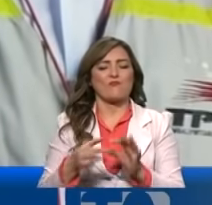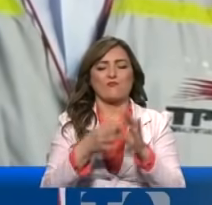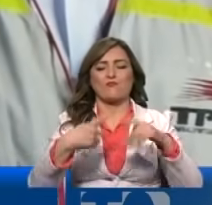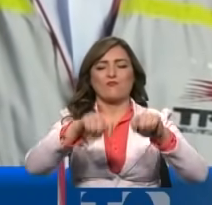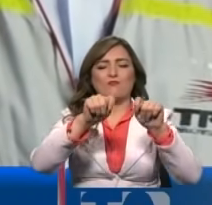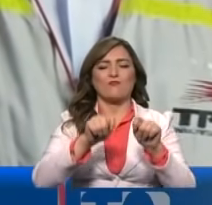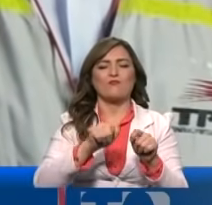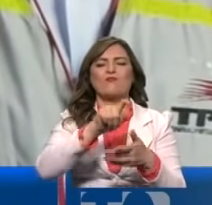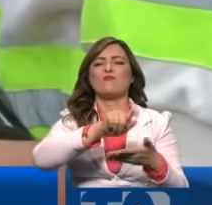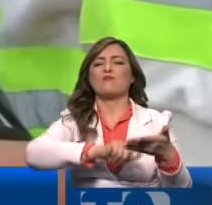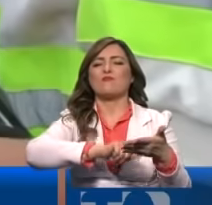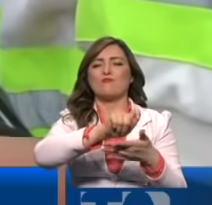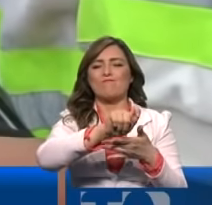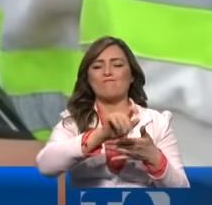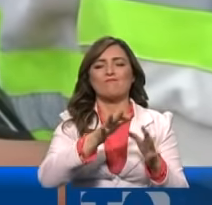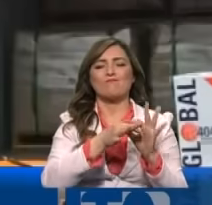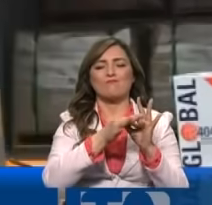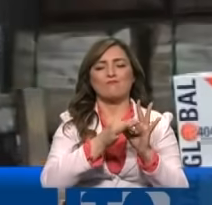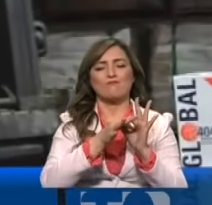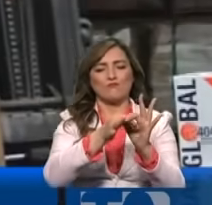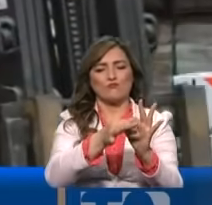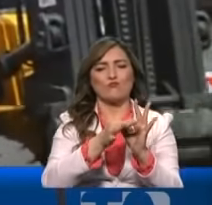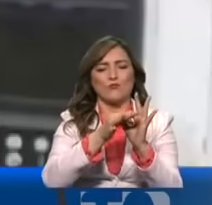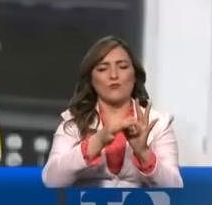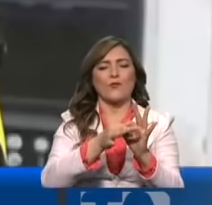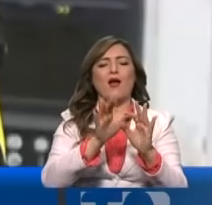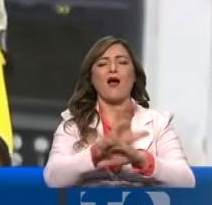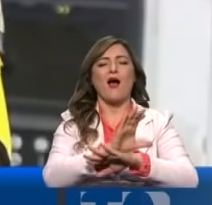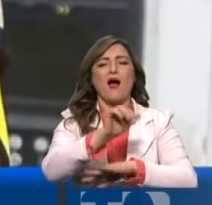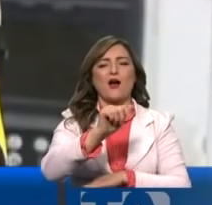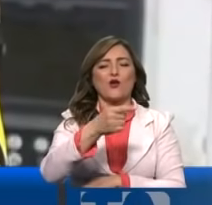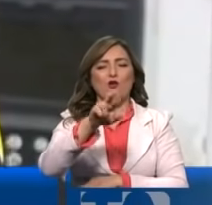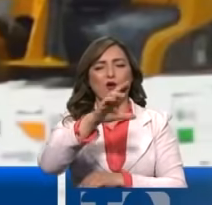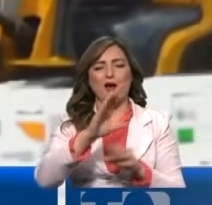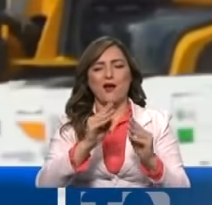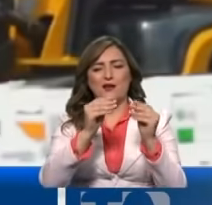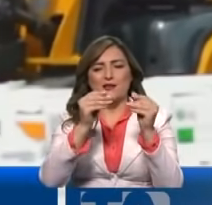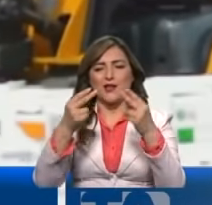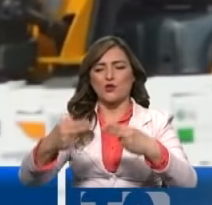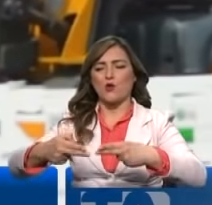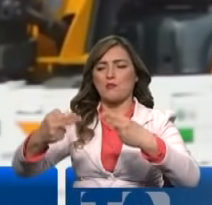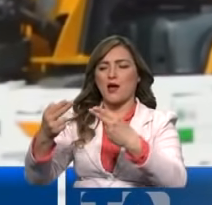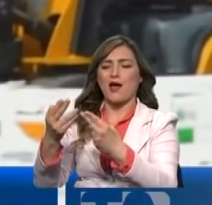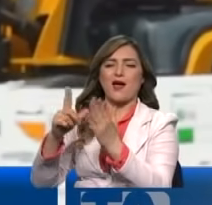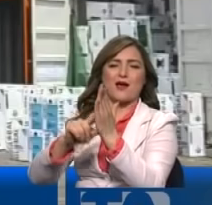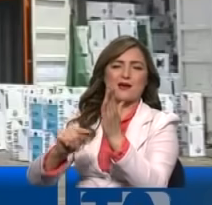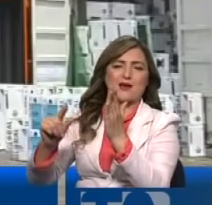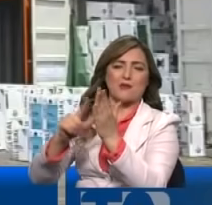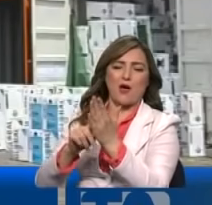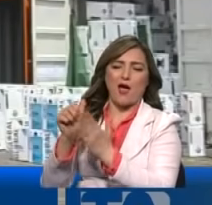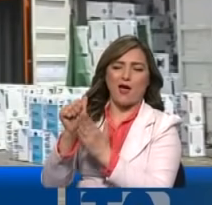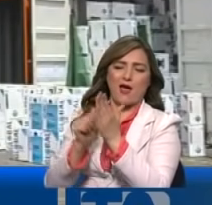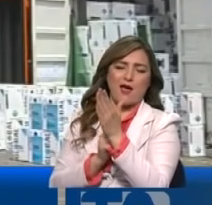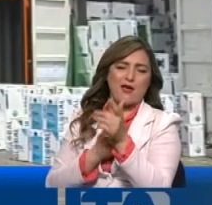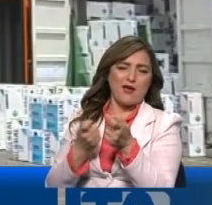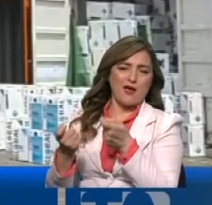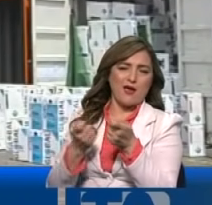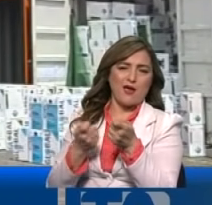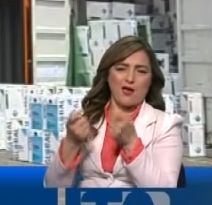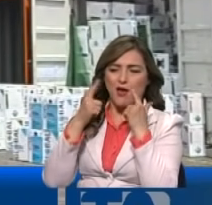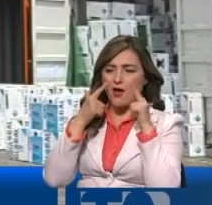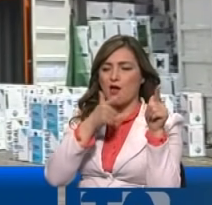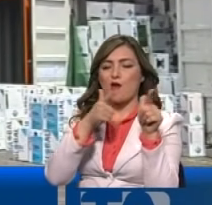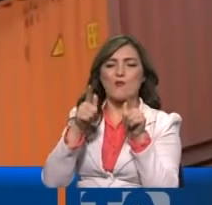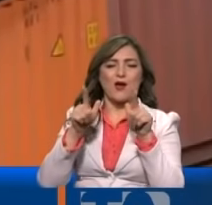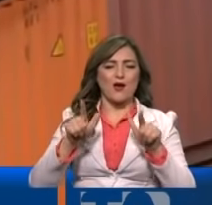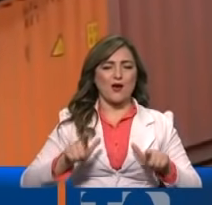de cooperación con Agrocalidad, Aduana, Servicio de Rentas Internas y la Agencia de Regulación, Control y Vigilancia Sanitaria